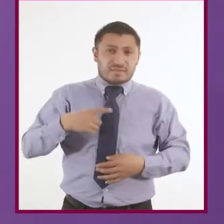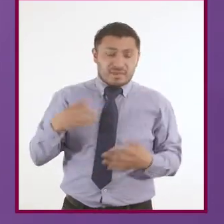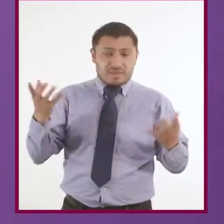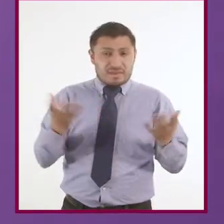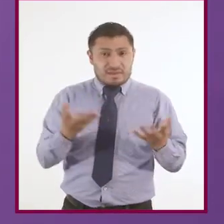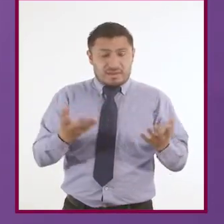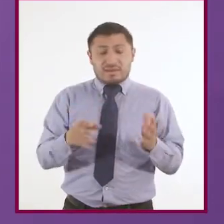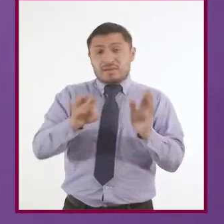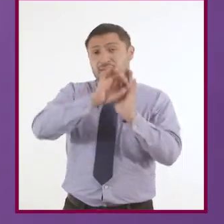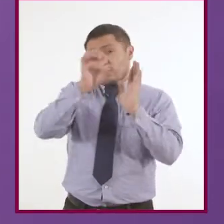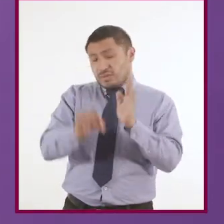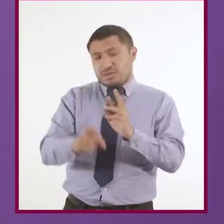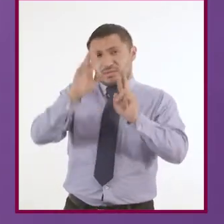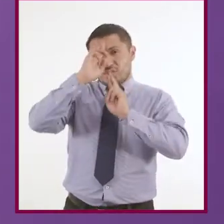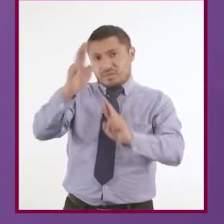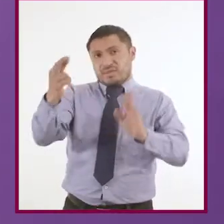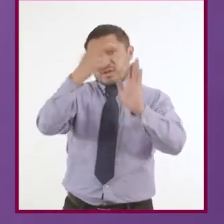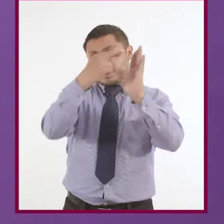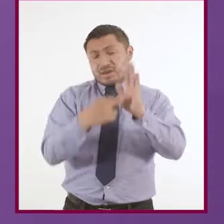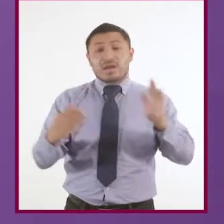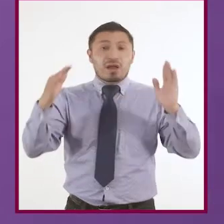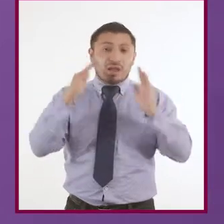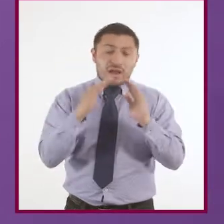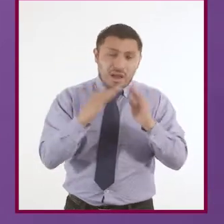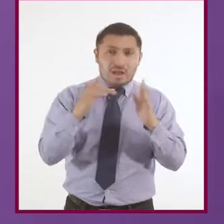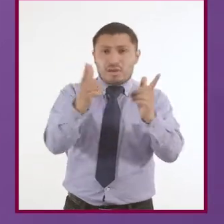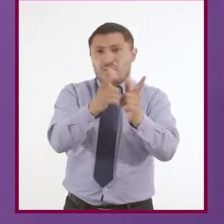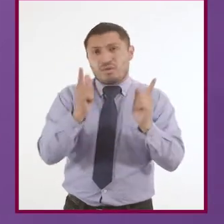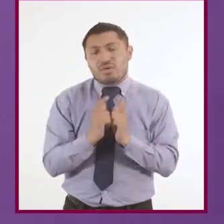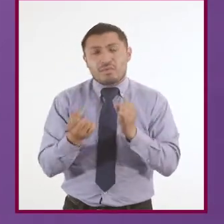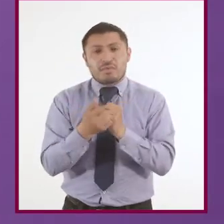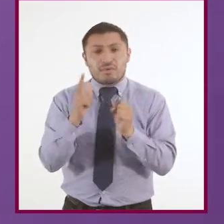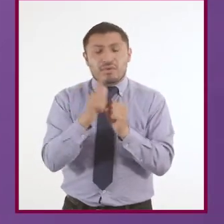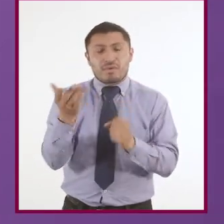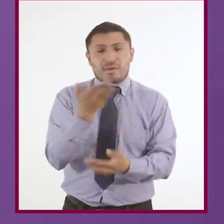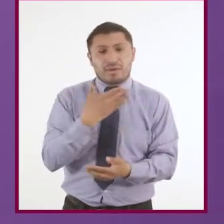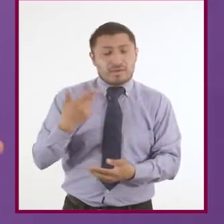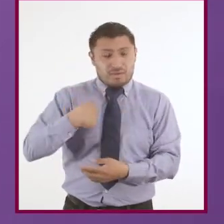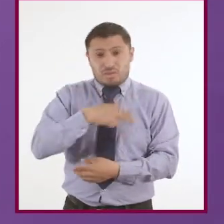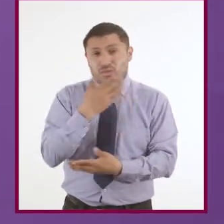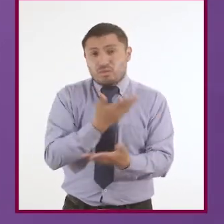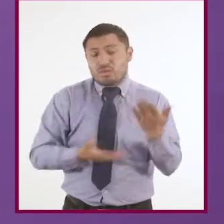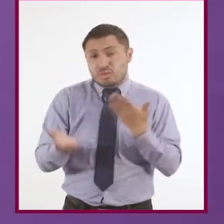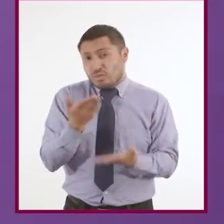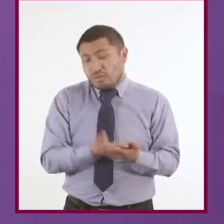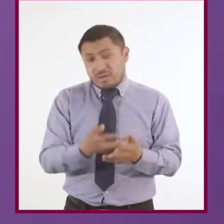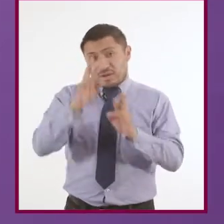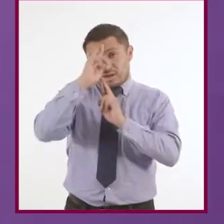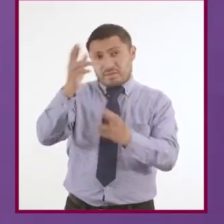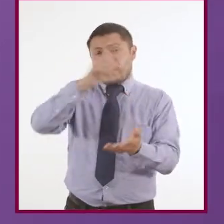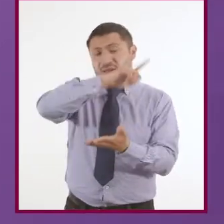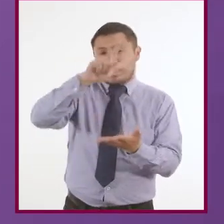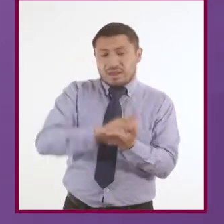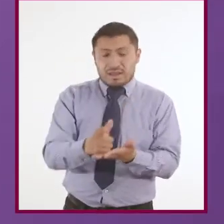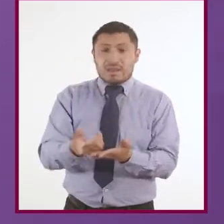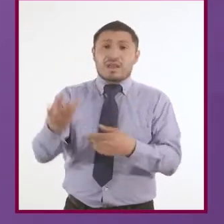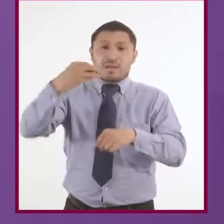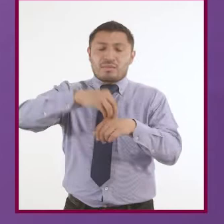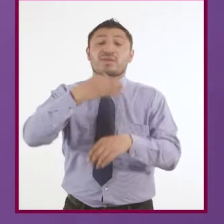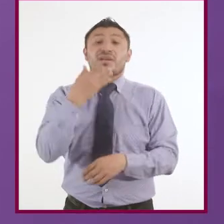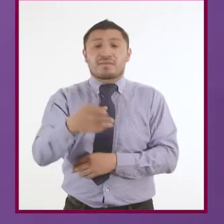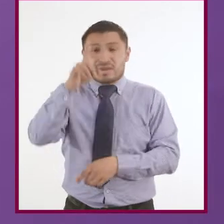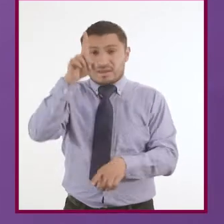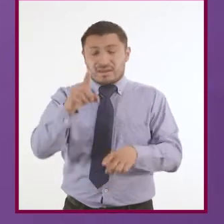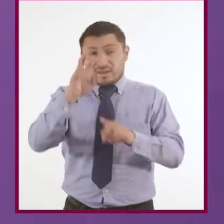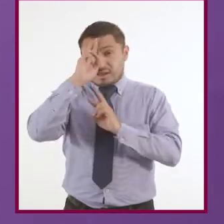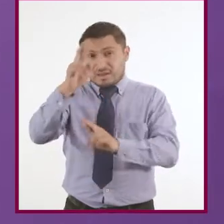cabo, como seguir las reglas de nuestro hogar y de los grupos sociales con los que convivimos, respetar las leyes, comportarnos de acuerdo con los valores